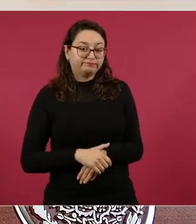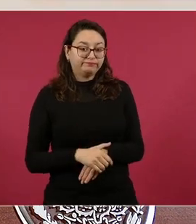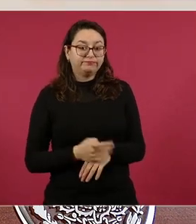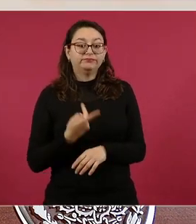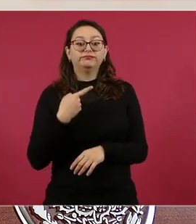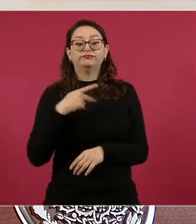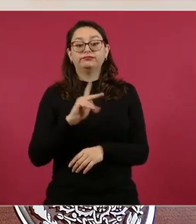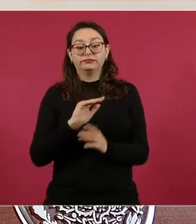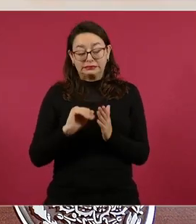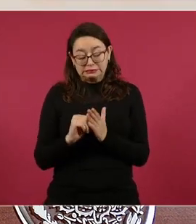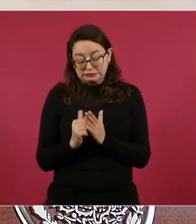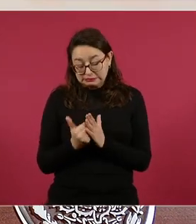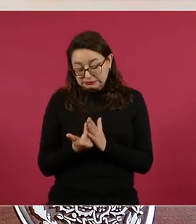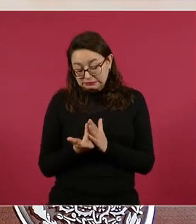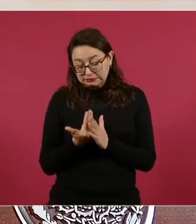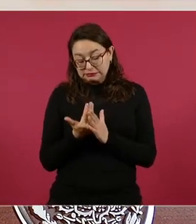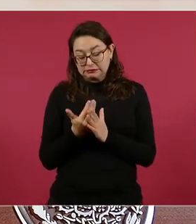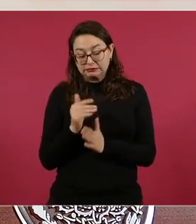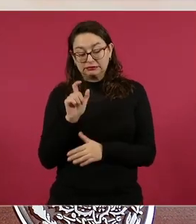de noviembre